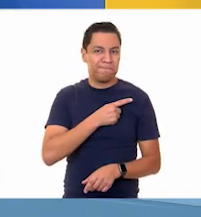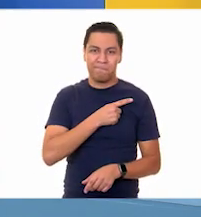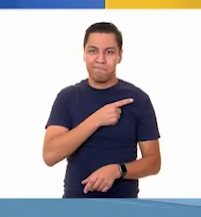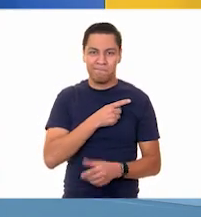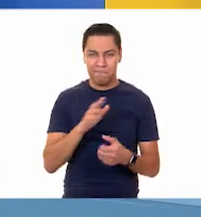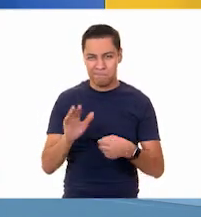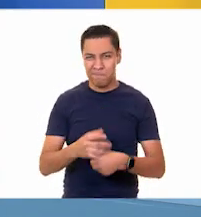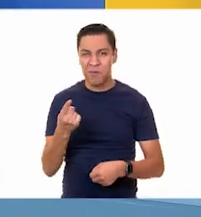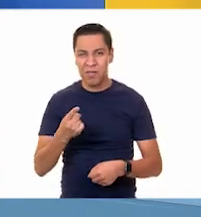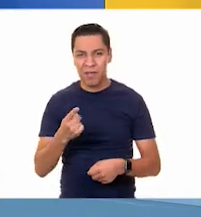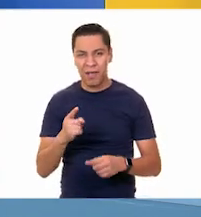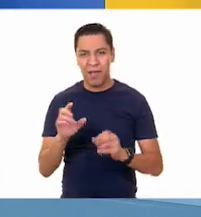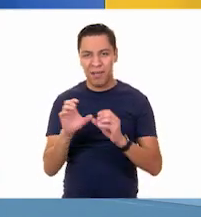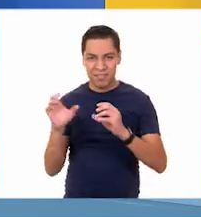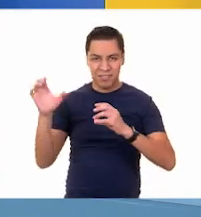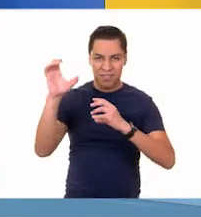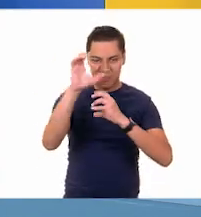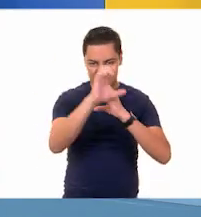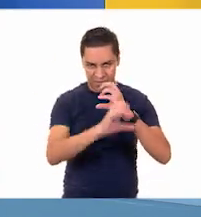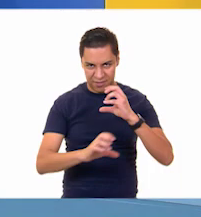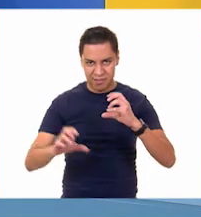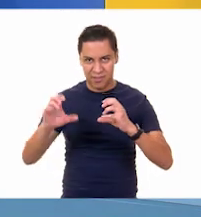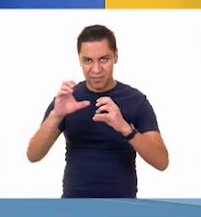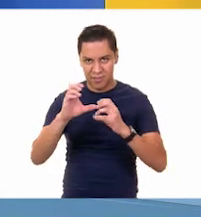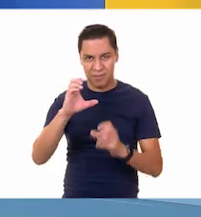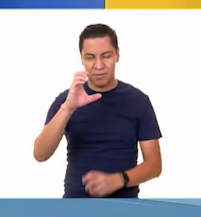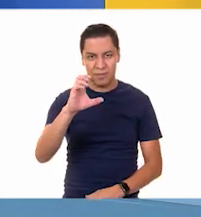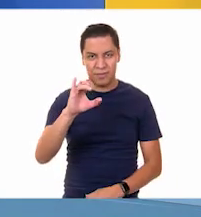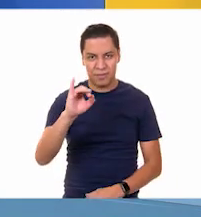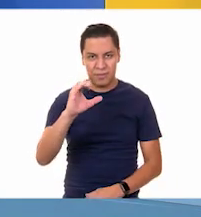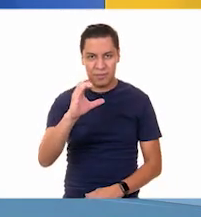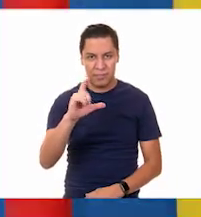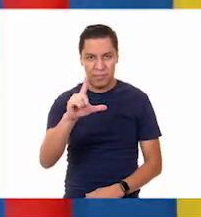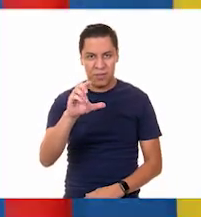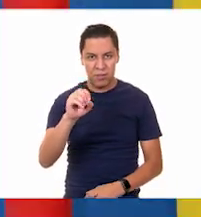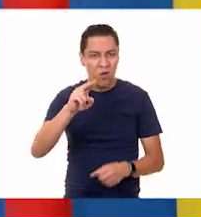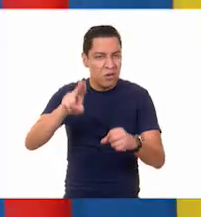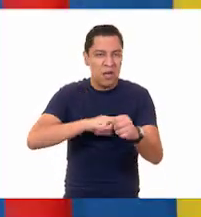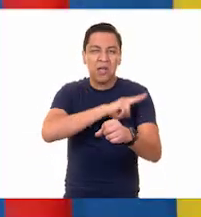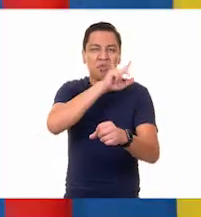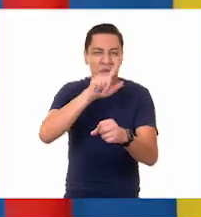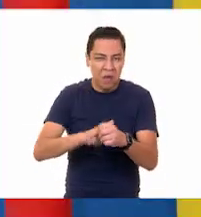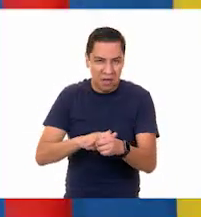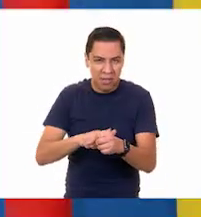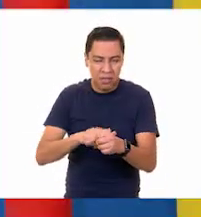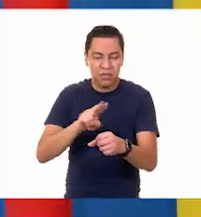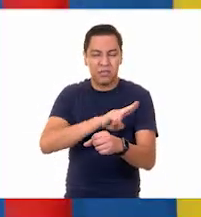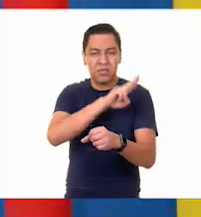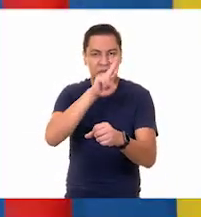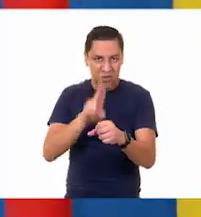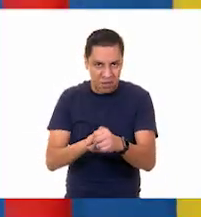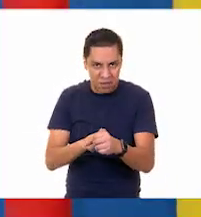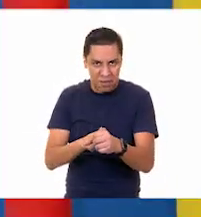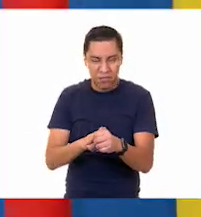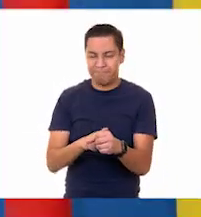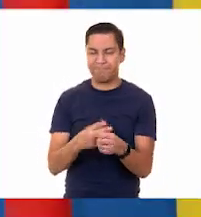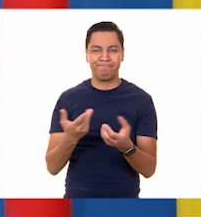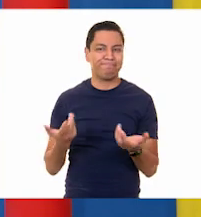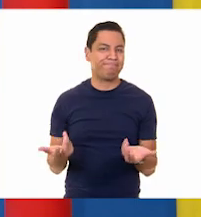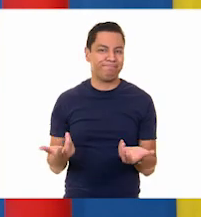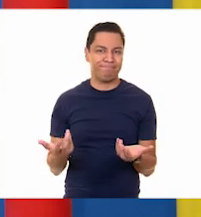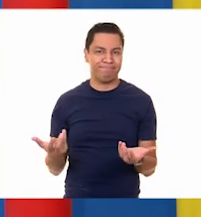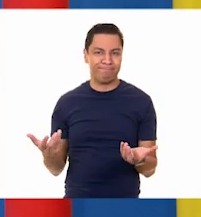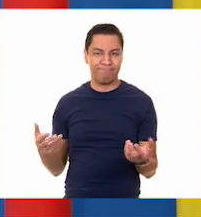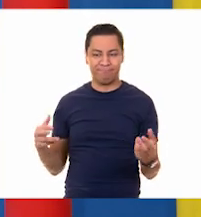deterioro ambiental. Pero eso requiere de la participación de todas y de todos. como los colectivos ecologistas, por ejemplo, y